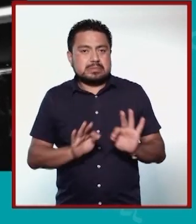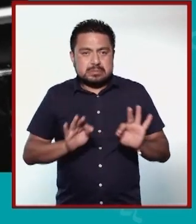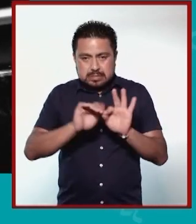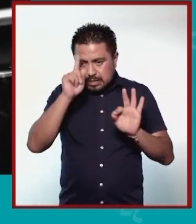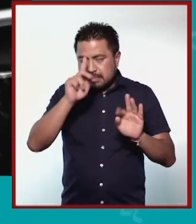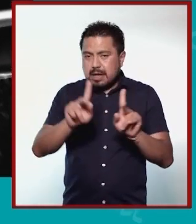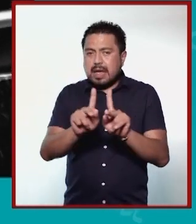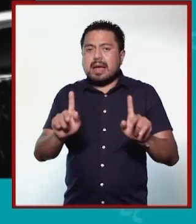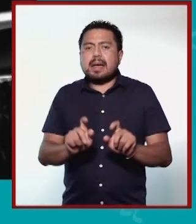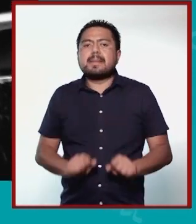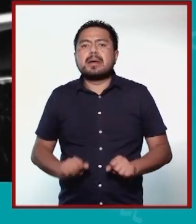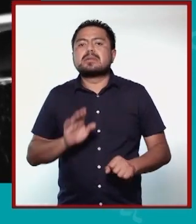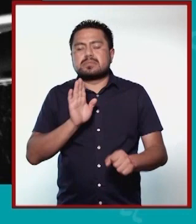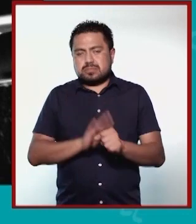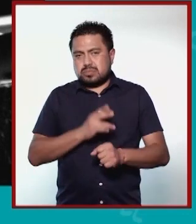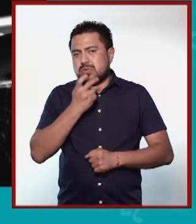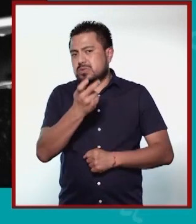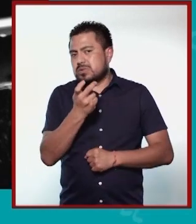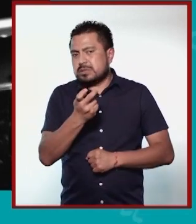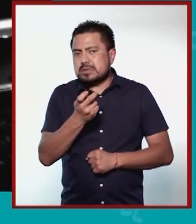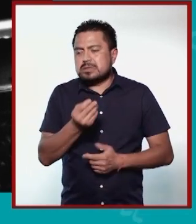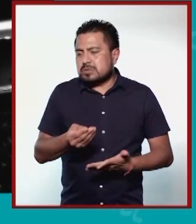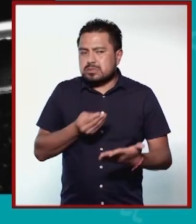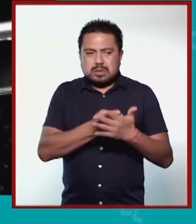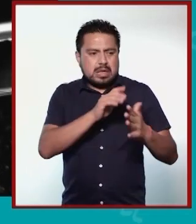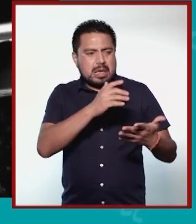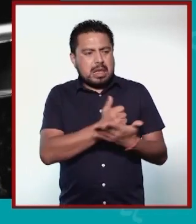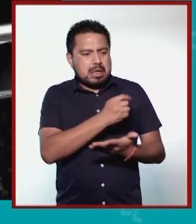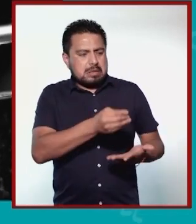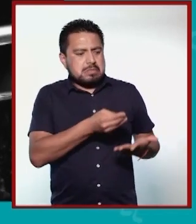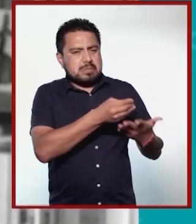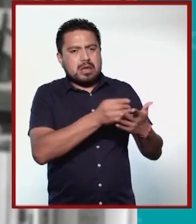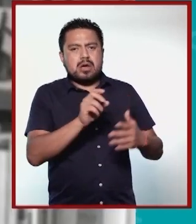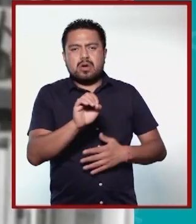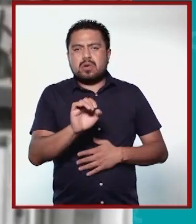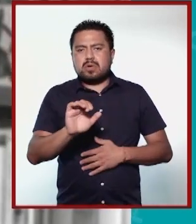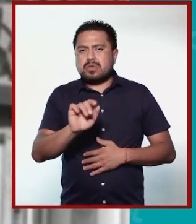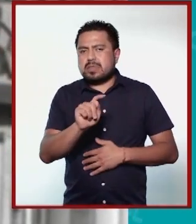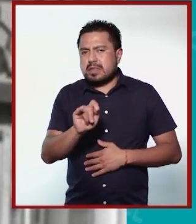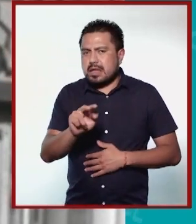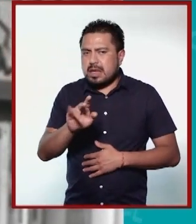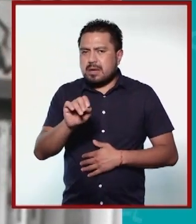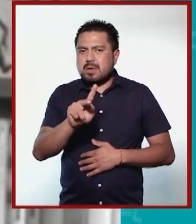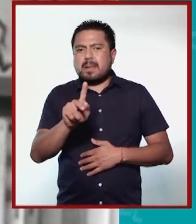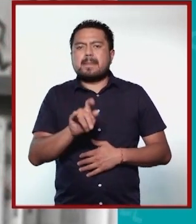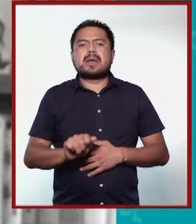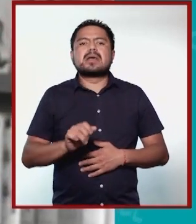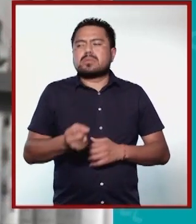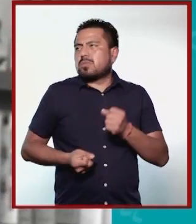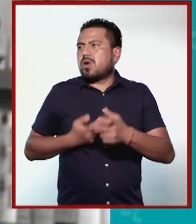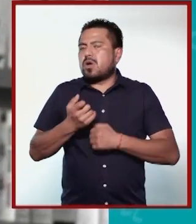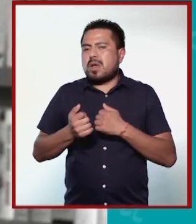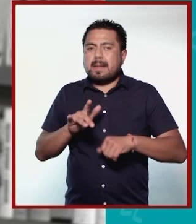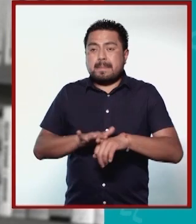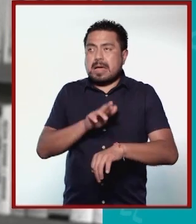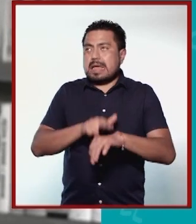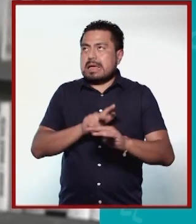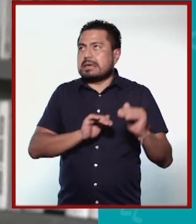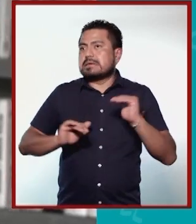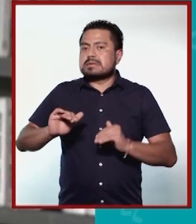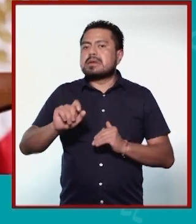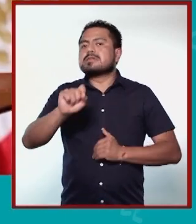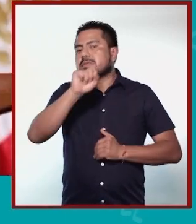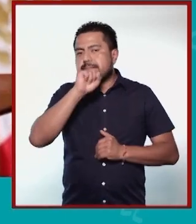paz y por eso se le dio el Premio Nobel de la Paz. Octavio Paz, nuestro poeta mayor, y